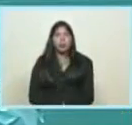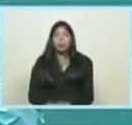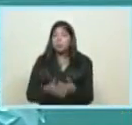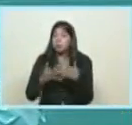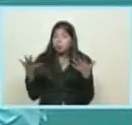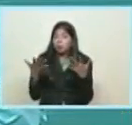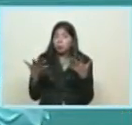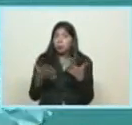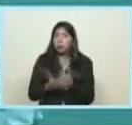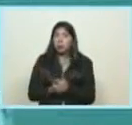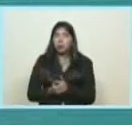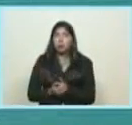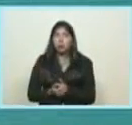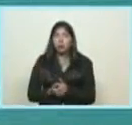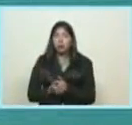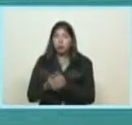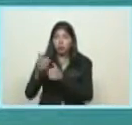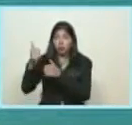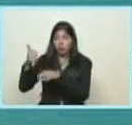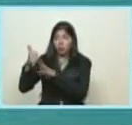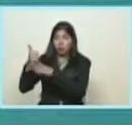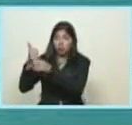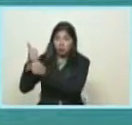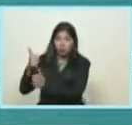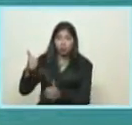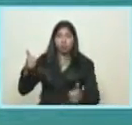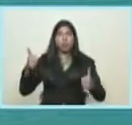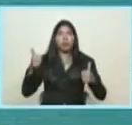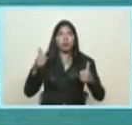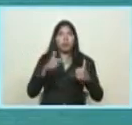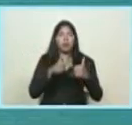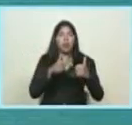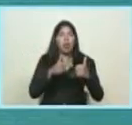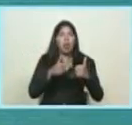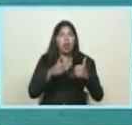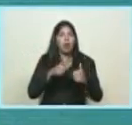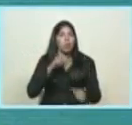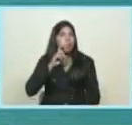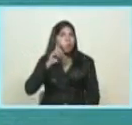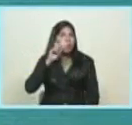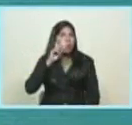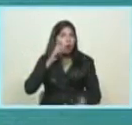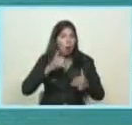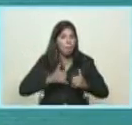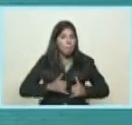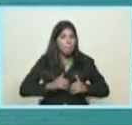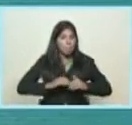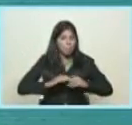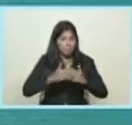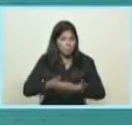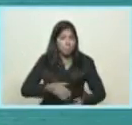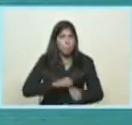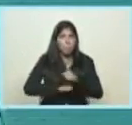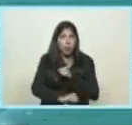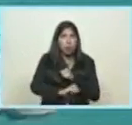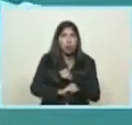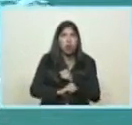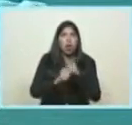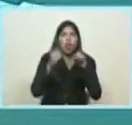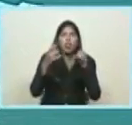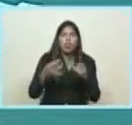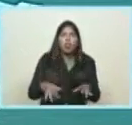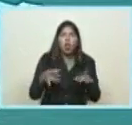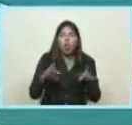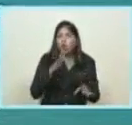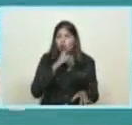plan de embarazo feliz, de embarazo sin dolor. ¿Cómo es que lo